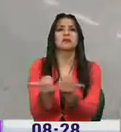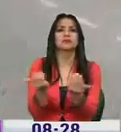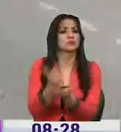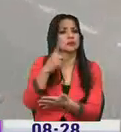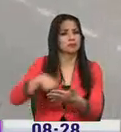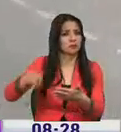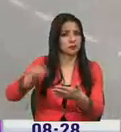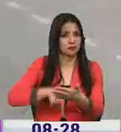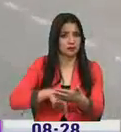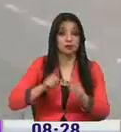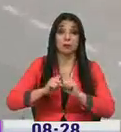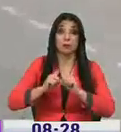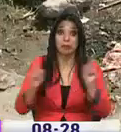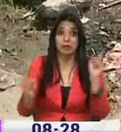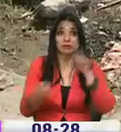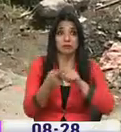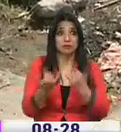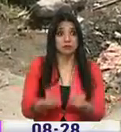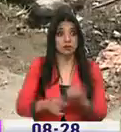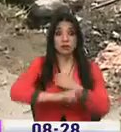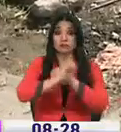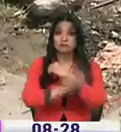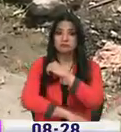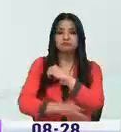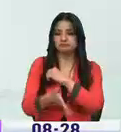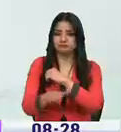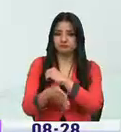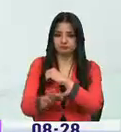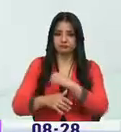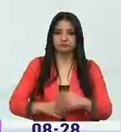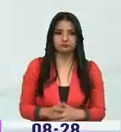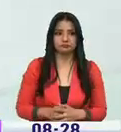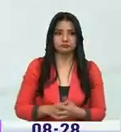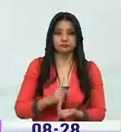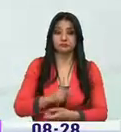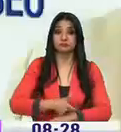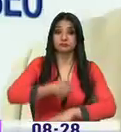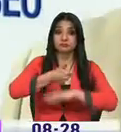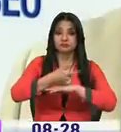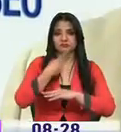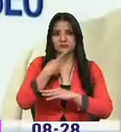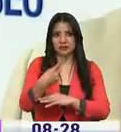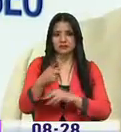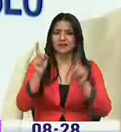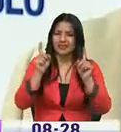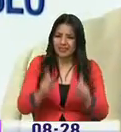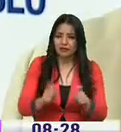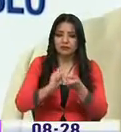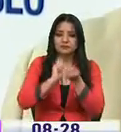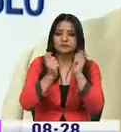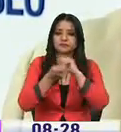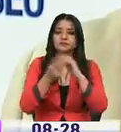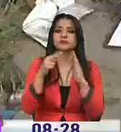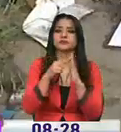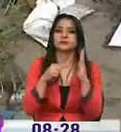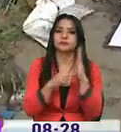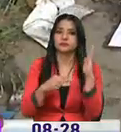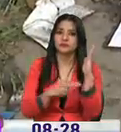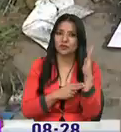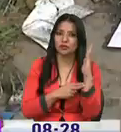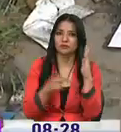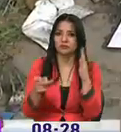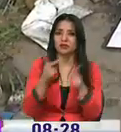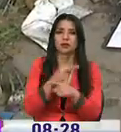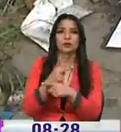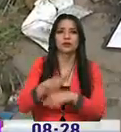permitidos. Sin embargo, aún no se han establecido sanciones. Varias autoridades aseguran que se debería modificar la norma para prevenir la